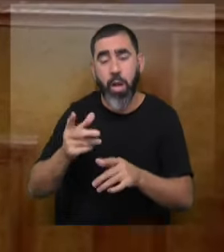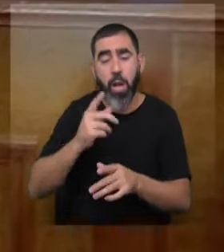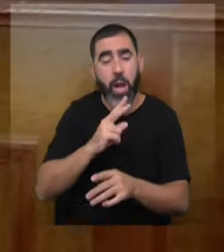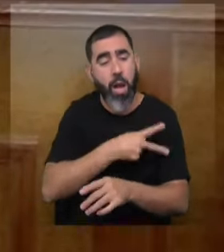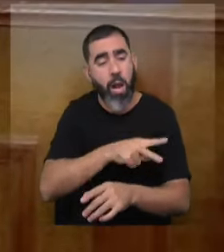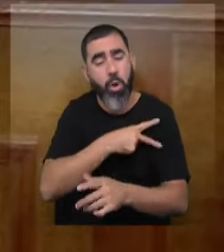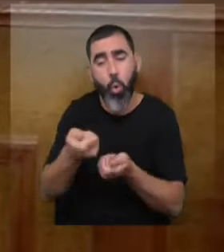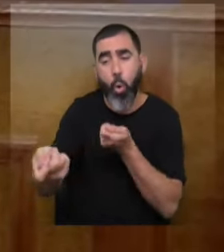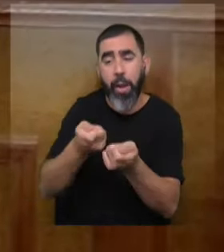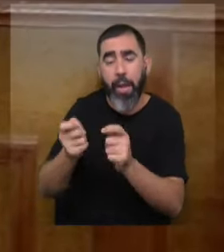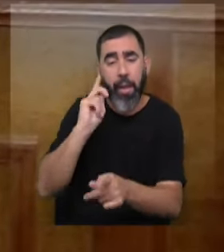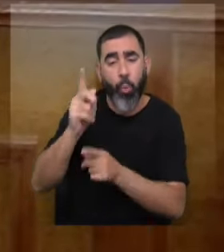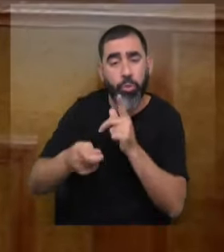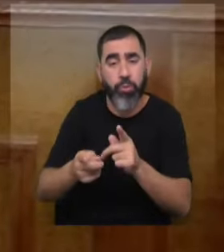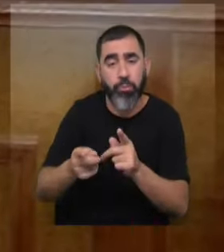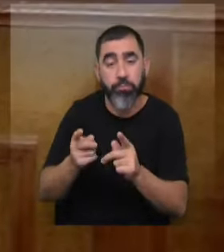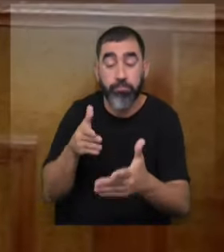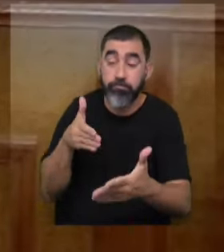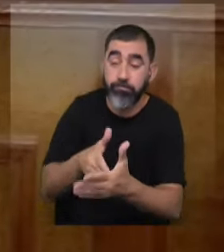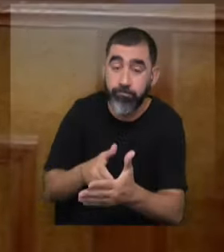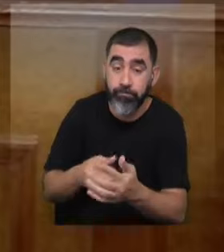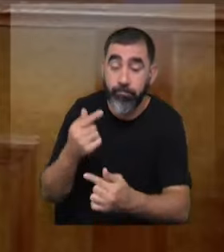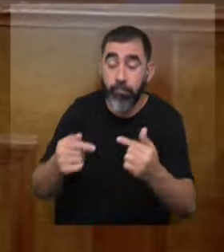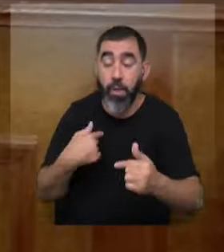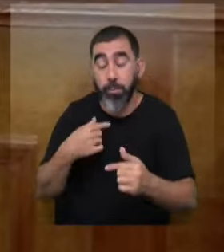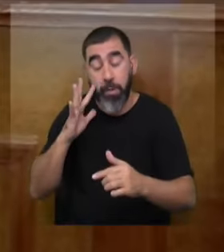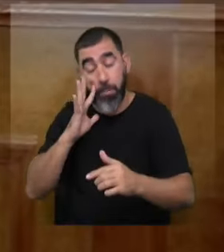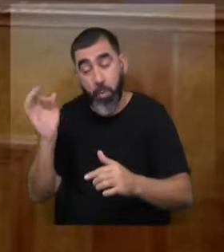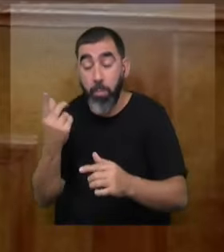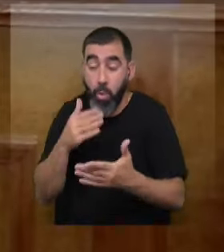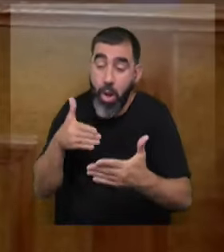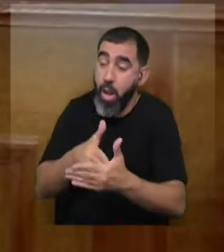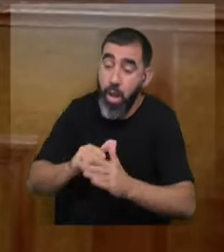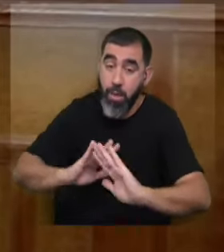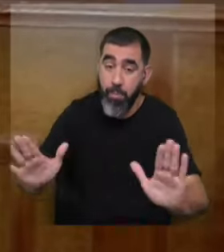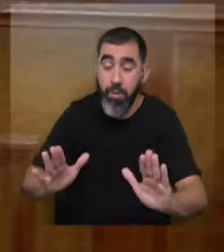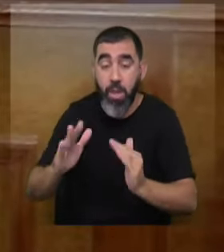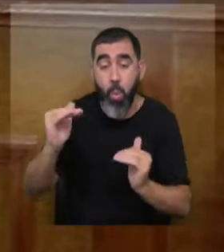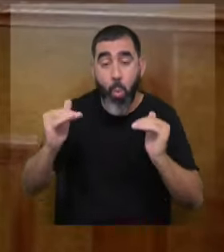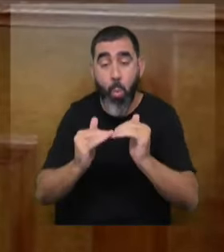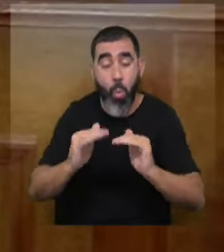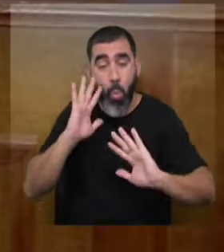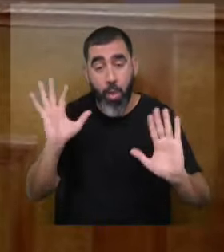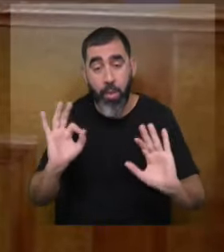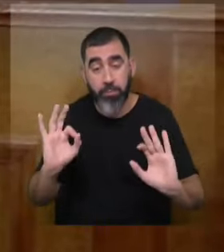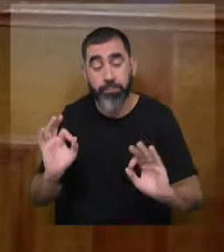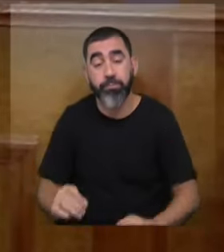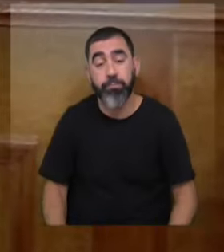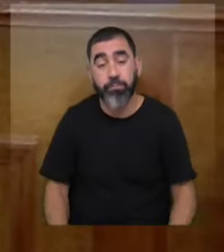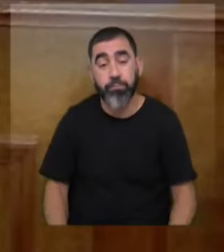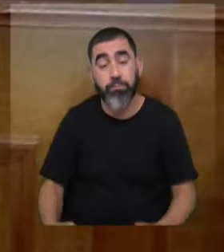ejecutivos. Y además se limita a cosa que se niega, pero a mí que me disculpen, pero el principio de igualdad. Estamos